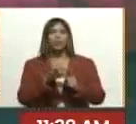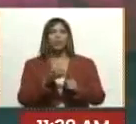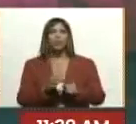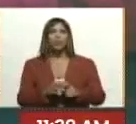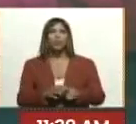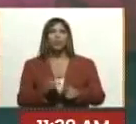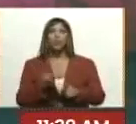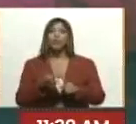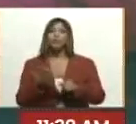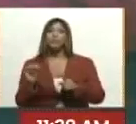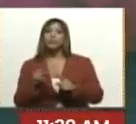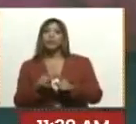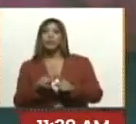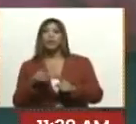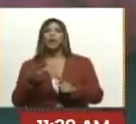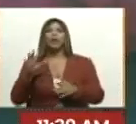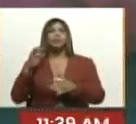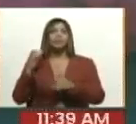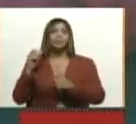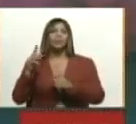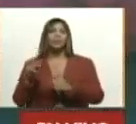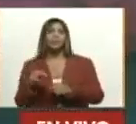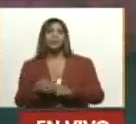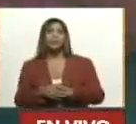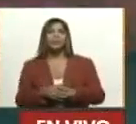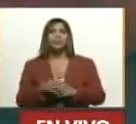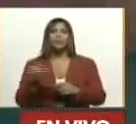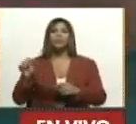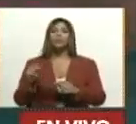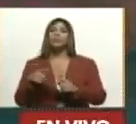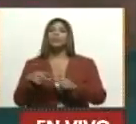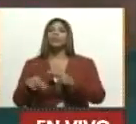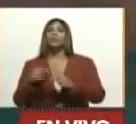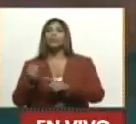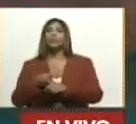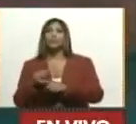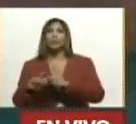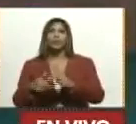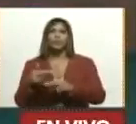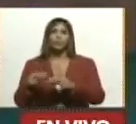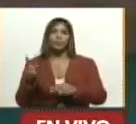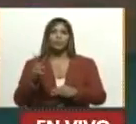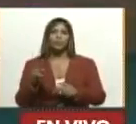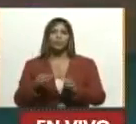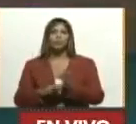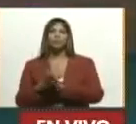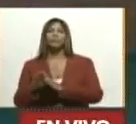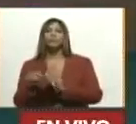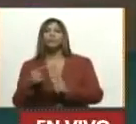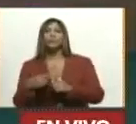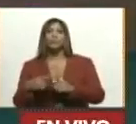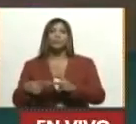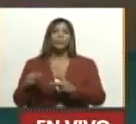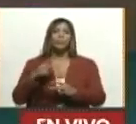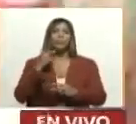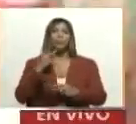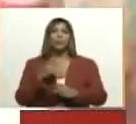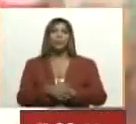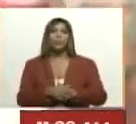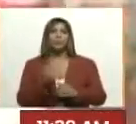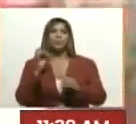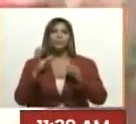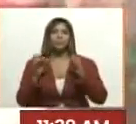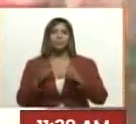tan especial porque Saab lo tienen preso por luchar por la revolución venezolana, más allá de las causas jurídicas